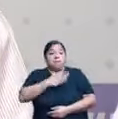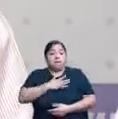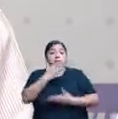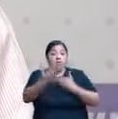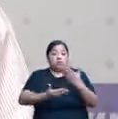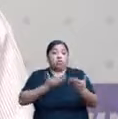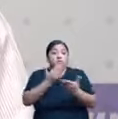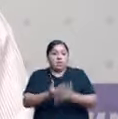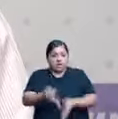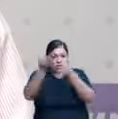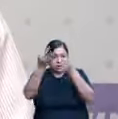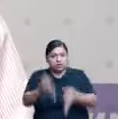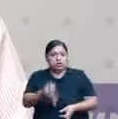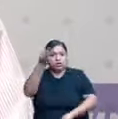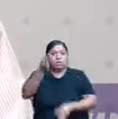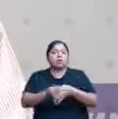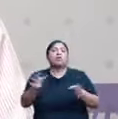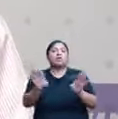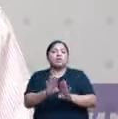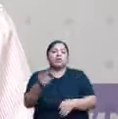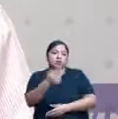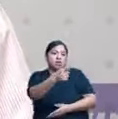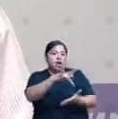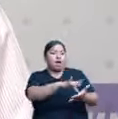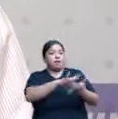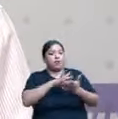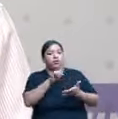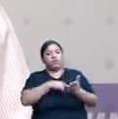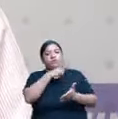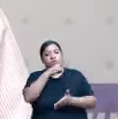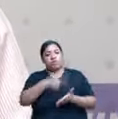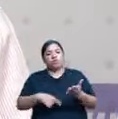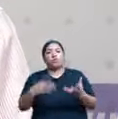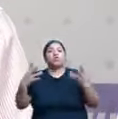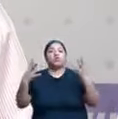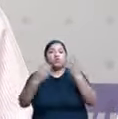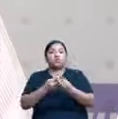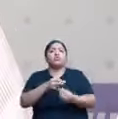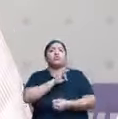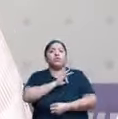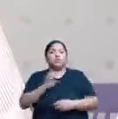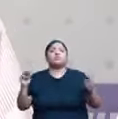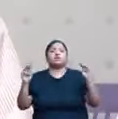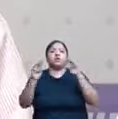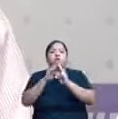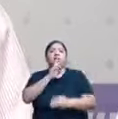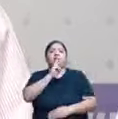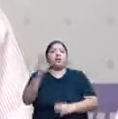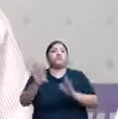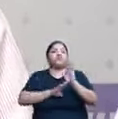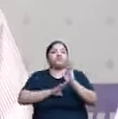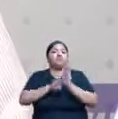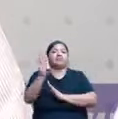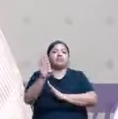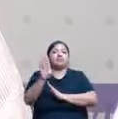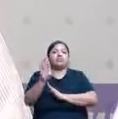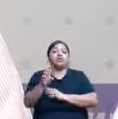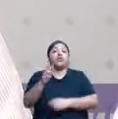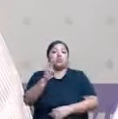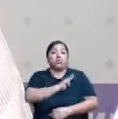hagan realidad, necesito de tu apoyo y de tu voto, porque juntos podemos construir un mejor Mixquiahuala. Seremos